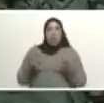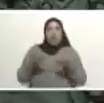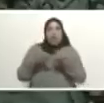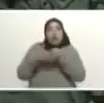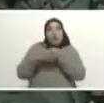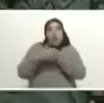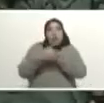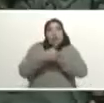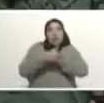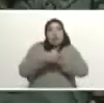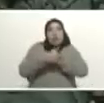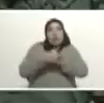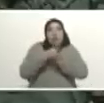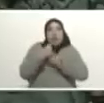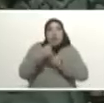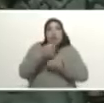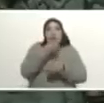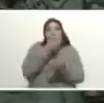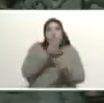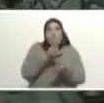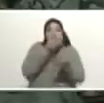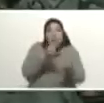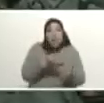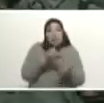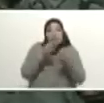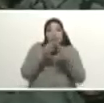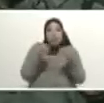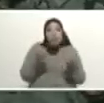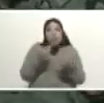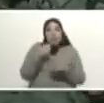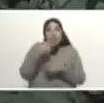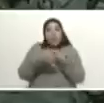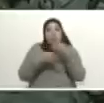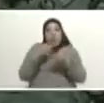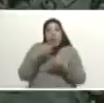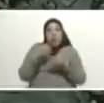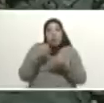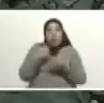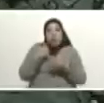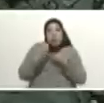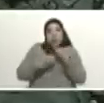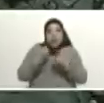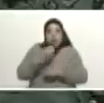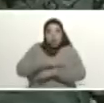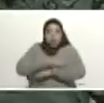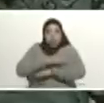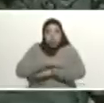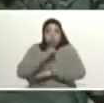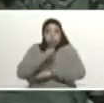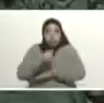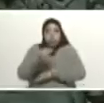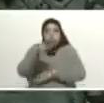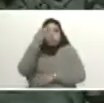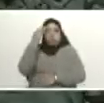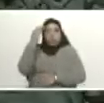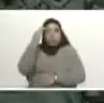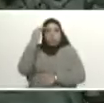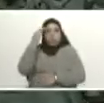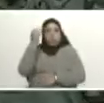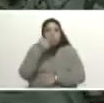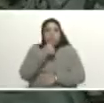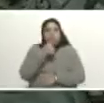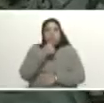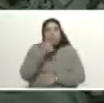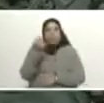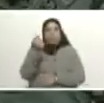y están confesos. Todos confesaron su delito y se supo quién puso